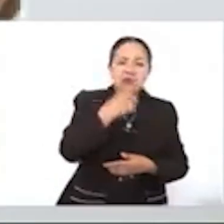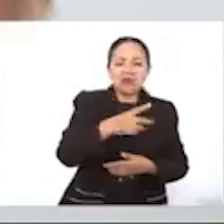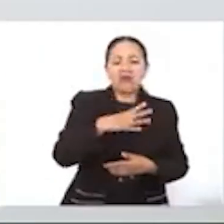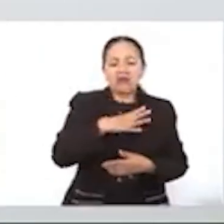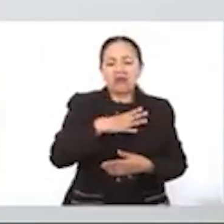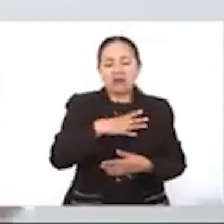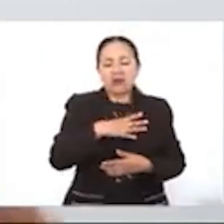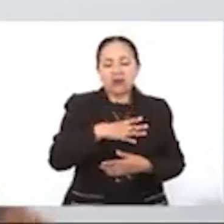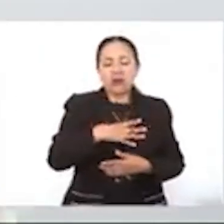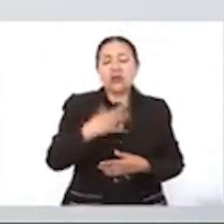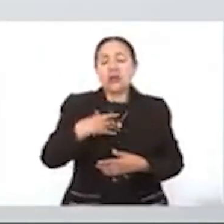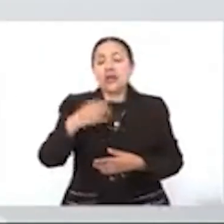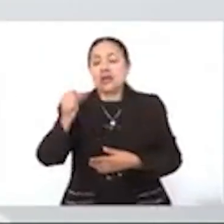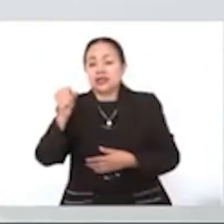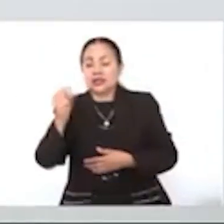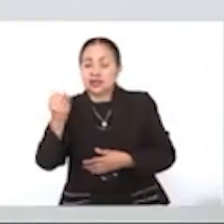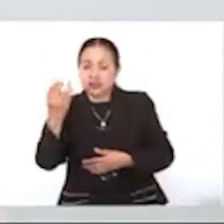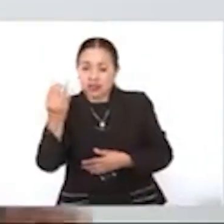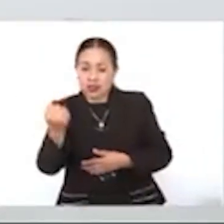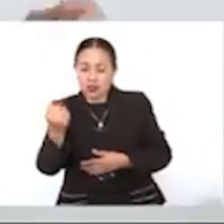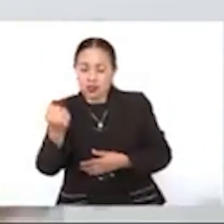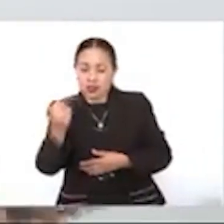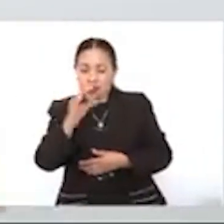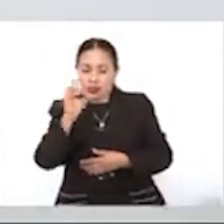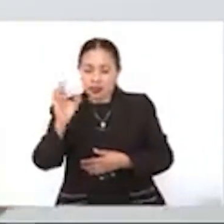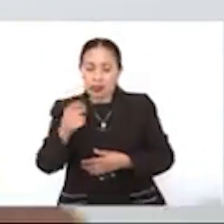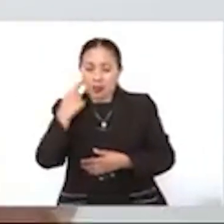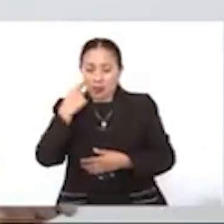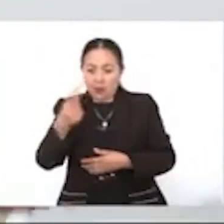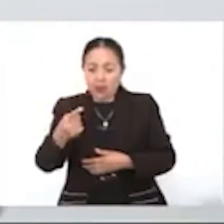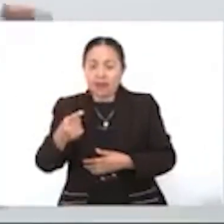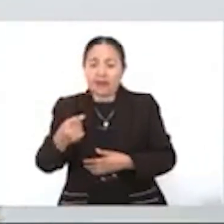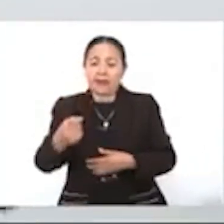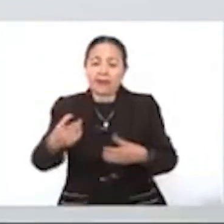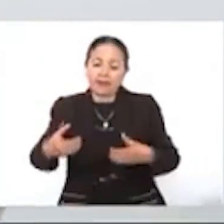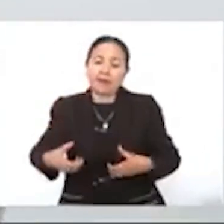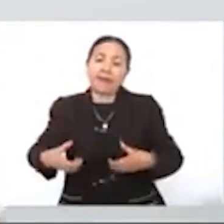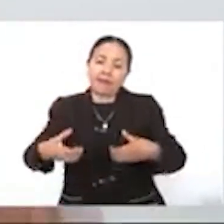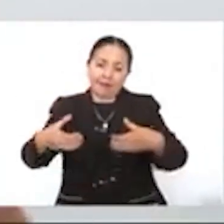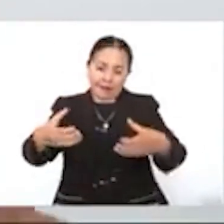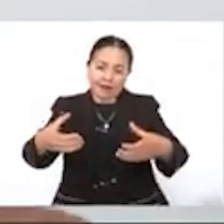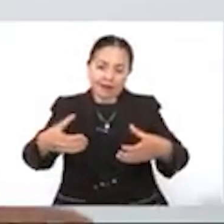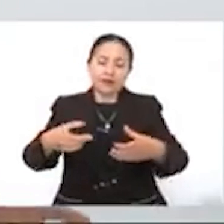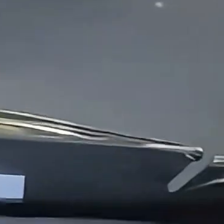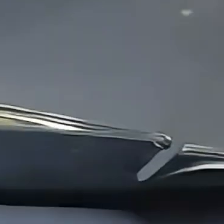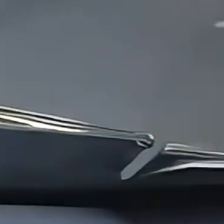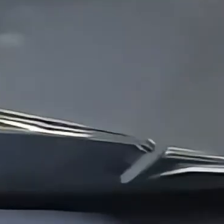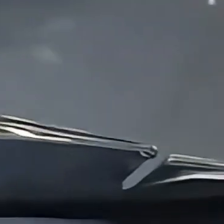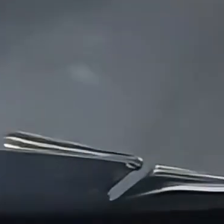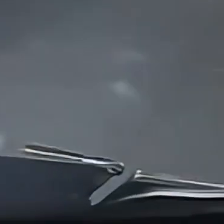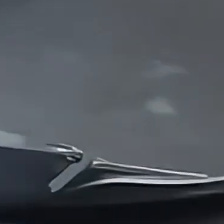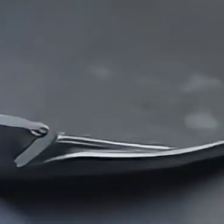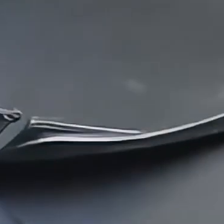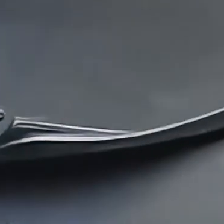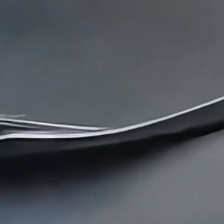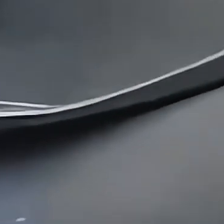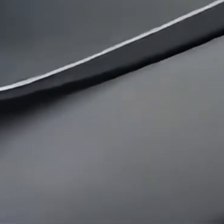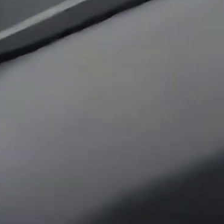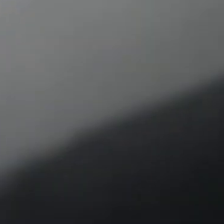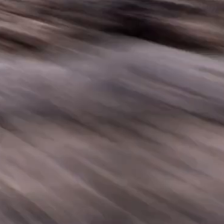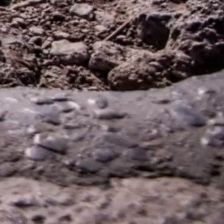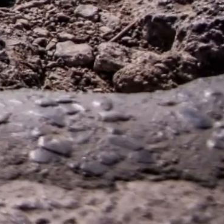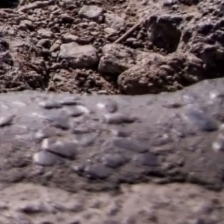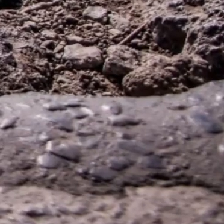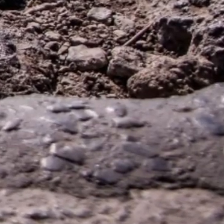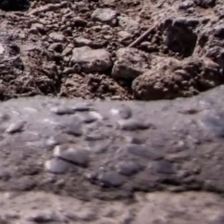y el 69 ve como tema prioritario el tema de los Bach el programa bacheton tiene el